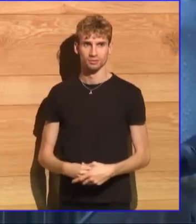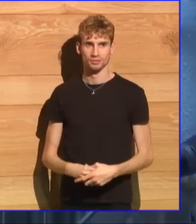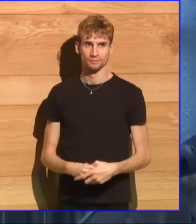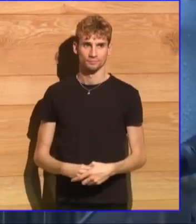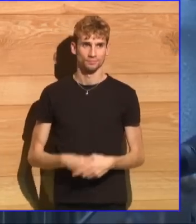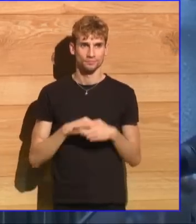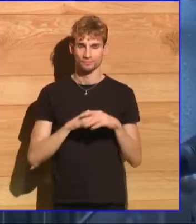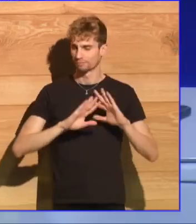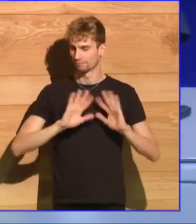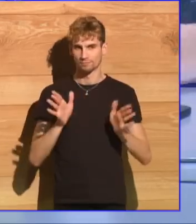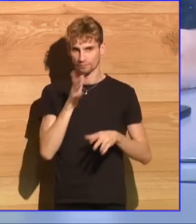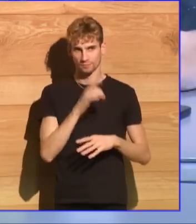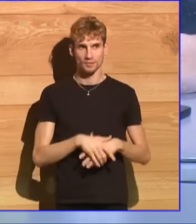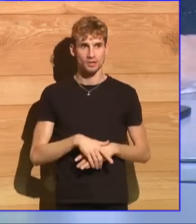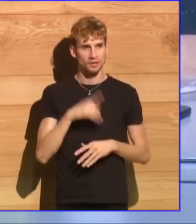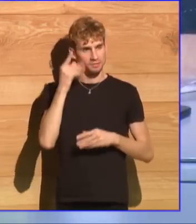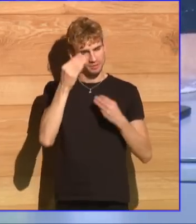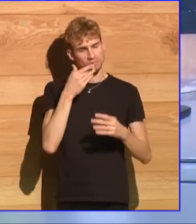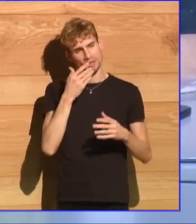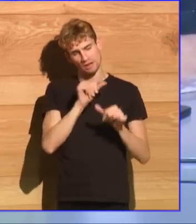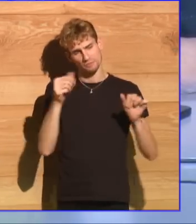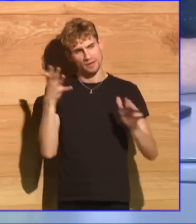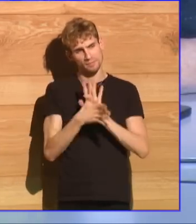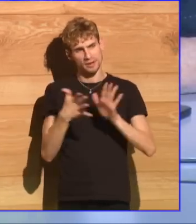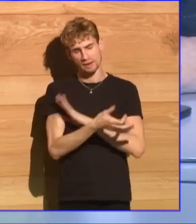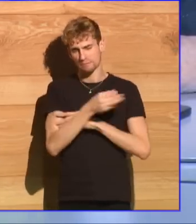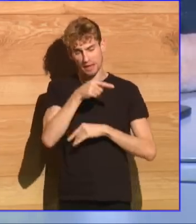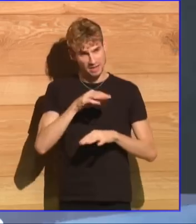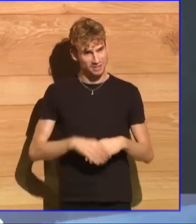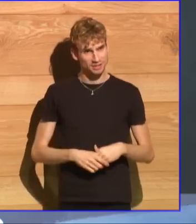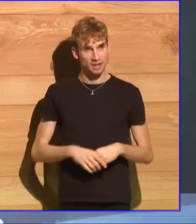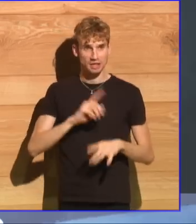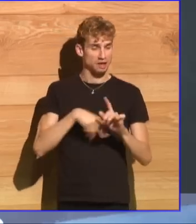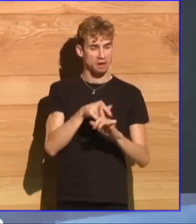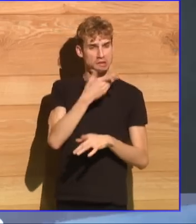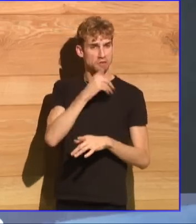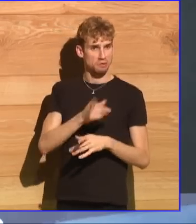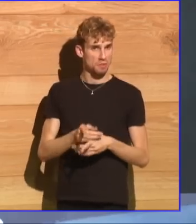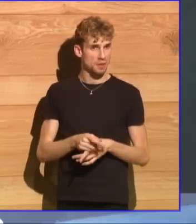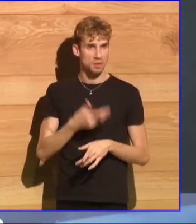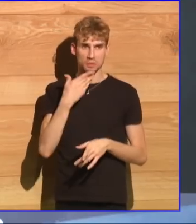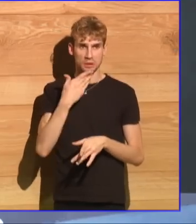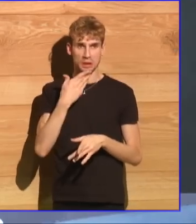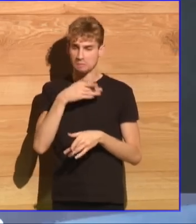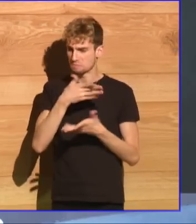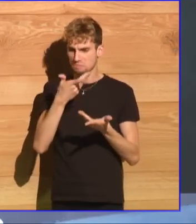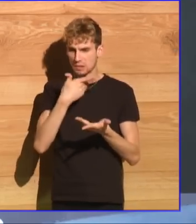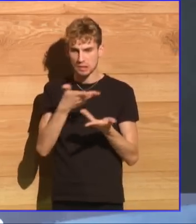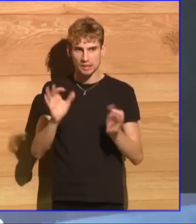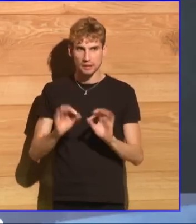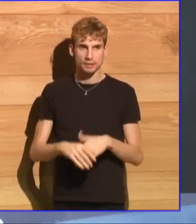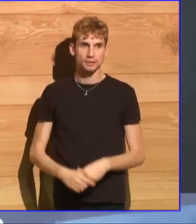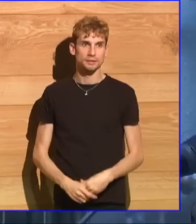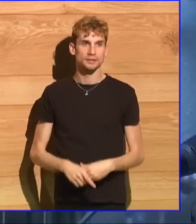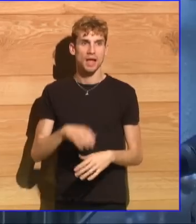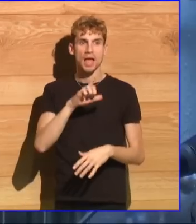El pasaje. ¿Te parece que es la forma de explicarnos O sea, a todos? Y además ahí no conoce a nadie, no conoce a su hermana, productor, no conoce a nadie. Nada, ¿no? Le da El todo igual. Lo pasaje